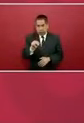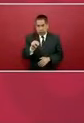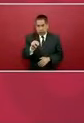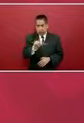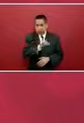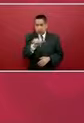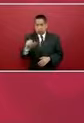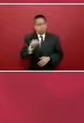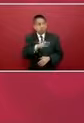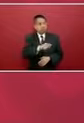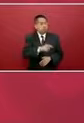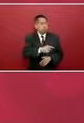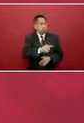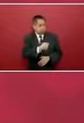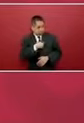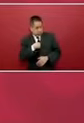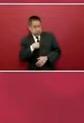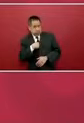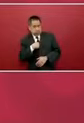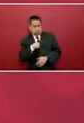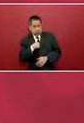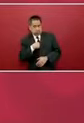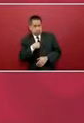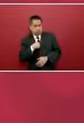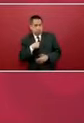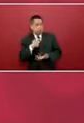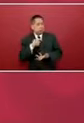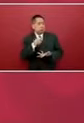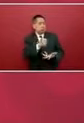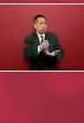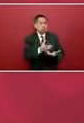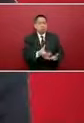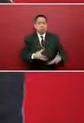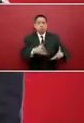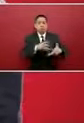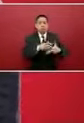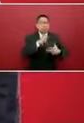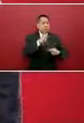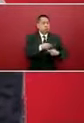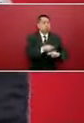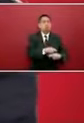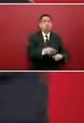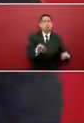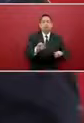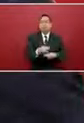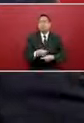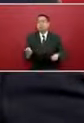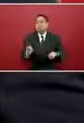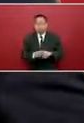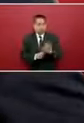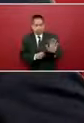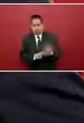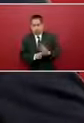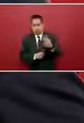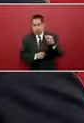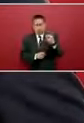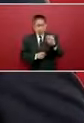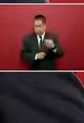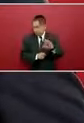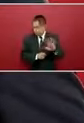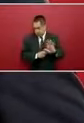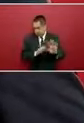a cambio de que se haga una bolsa para que ellos distribuyan los recursos. Eso no le